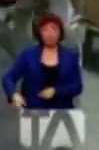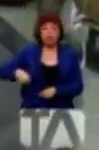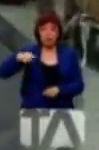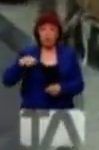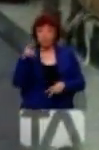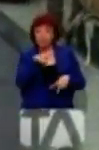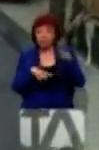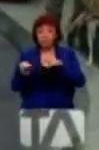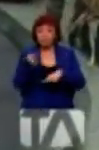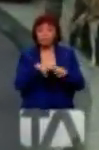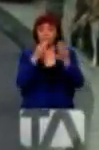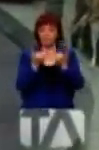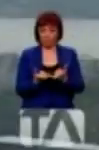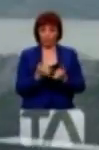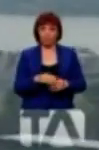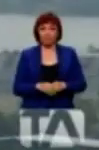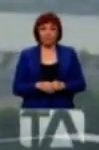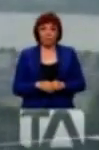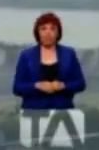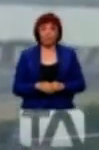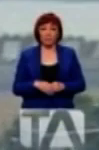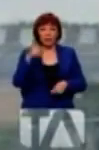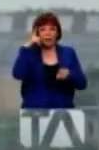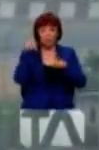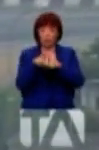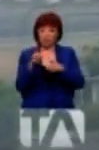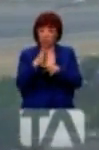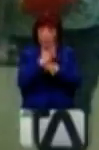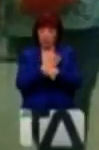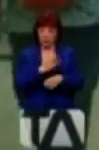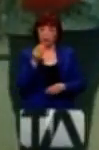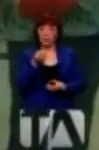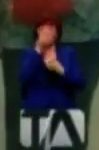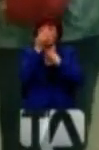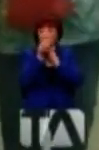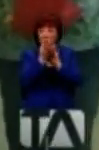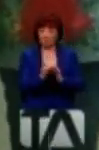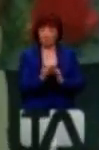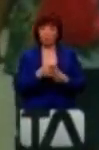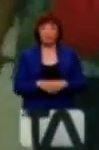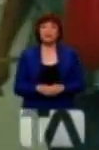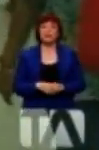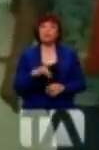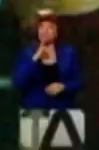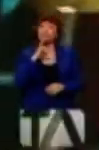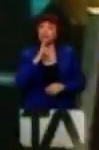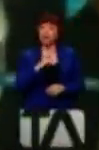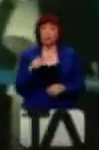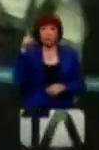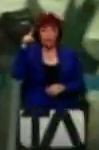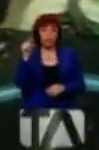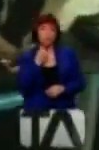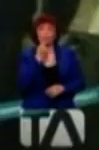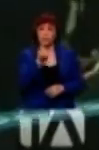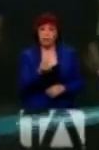revisión detallada de su equipaje de mano. De acuerdo con la información de la Administración de Seguridad de Transporte de Estados Unidos, las personas